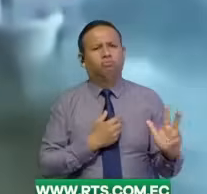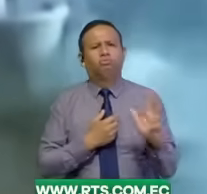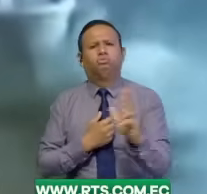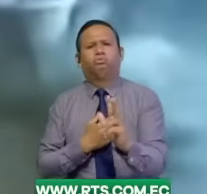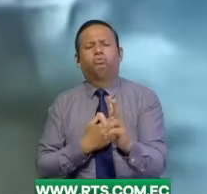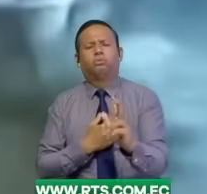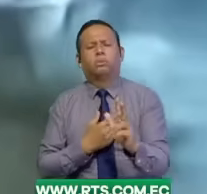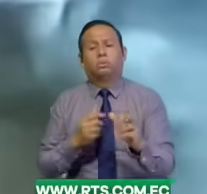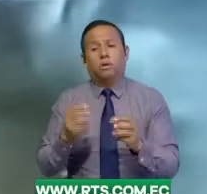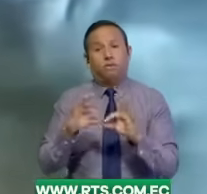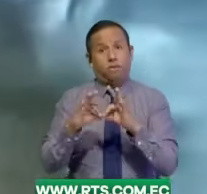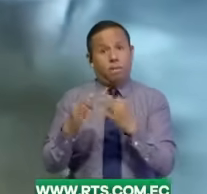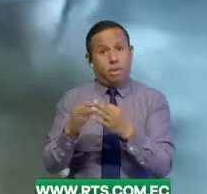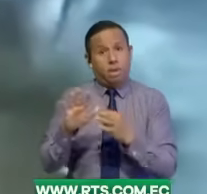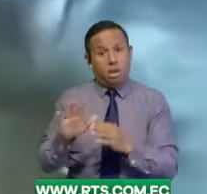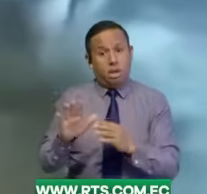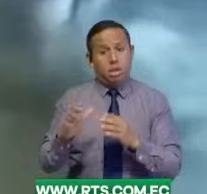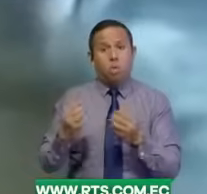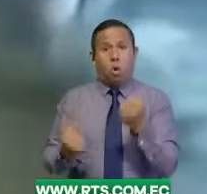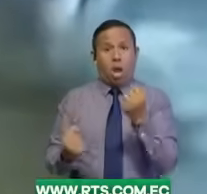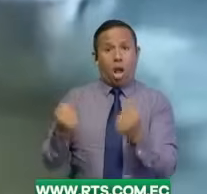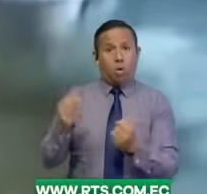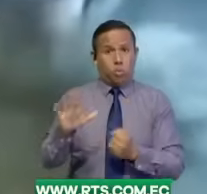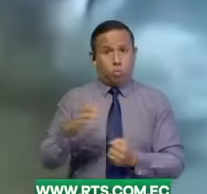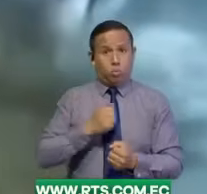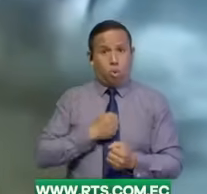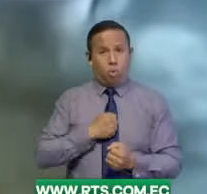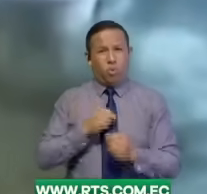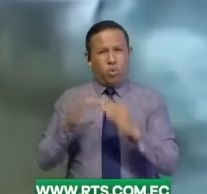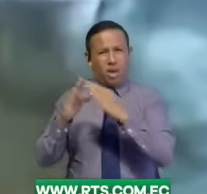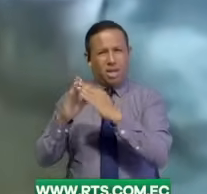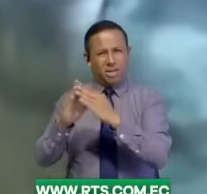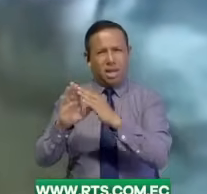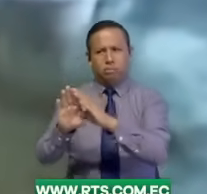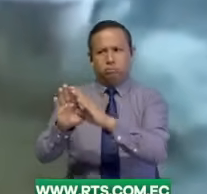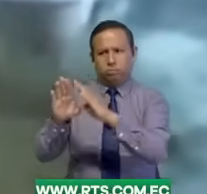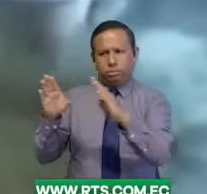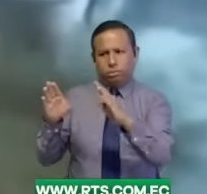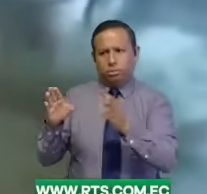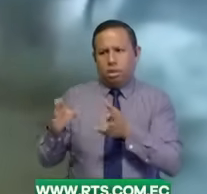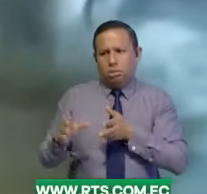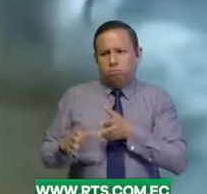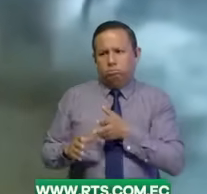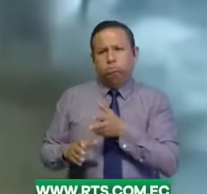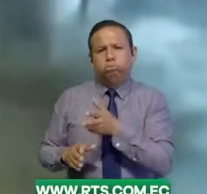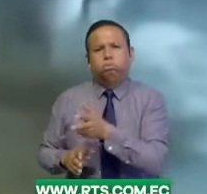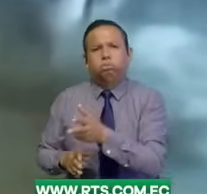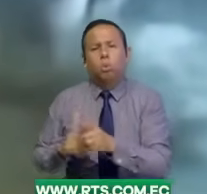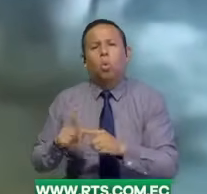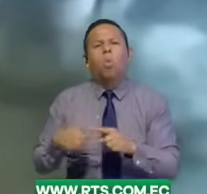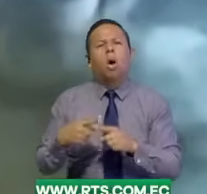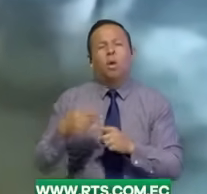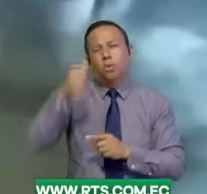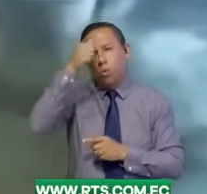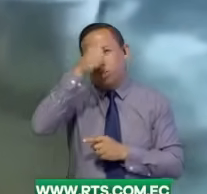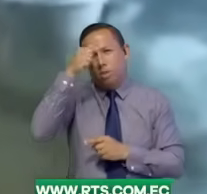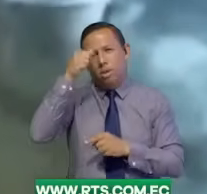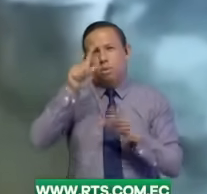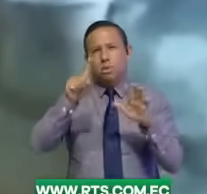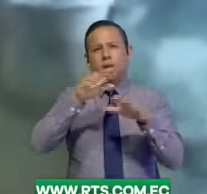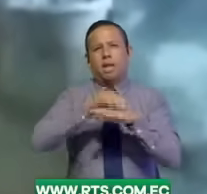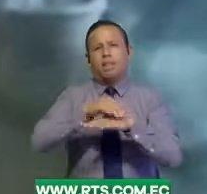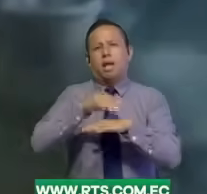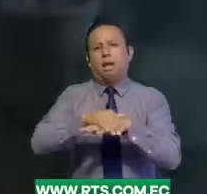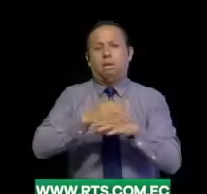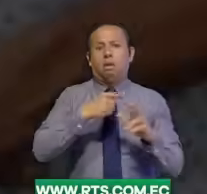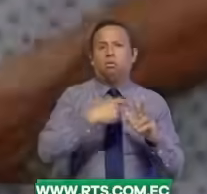a una familia mientras parqueaba su vehículo en Los Ceibos a las 18 horas del domingo, con saña